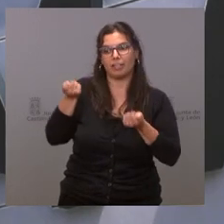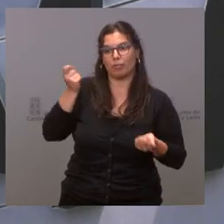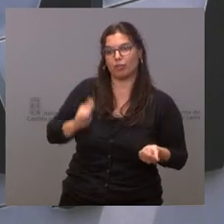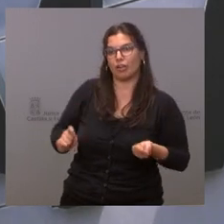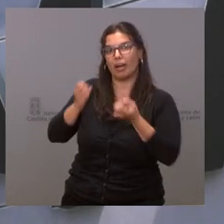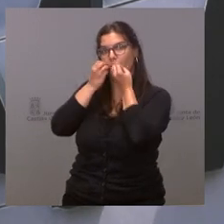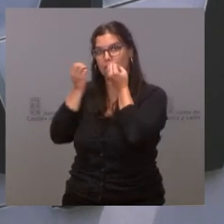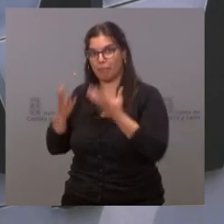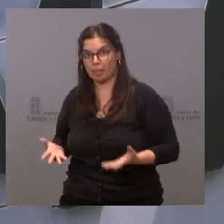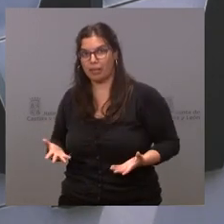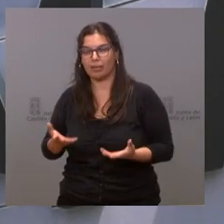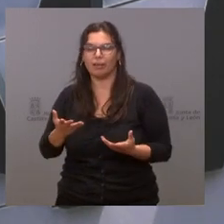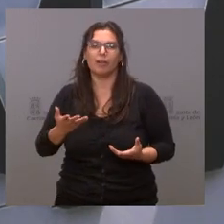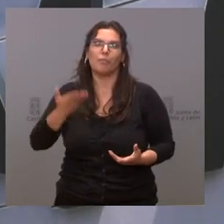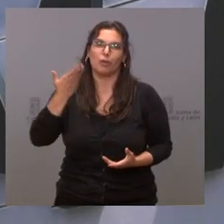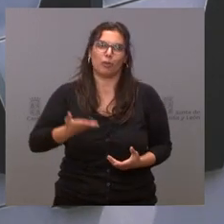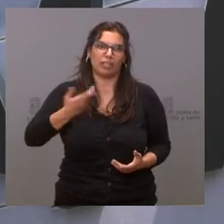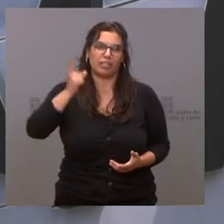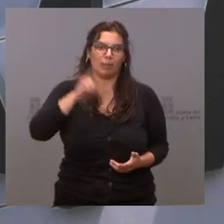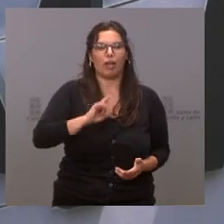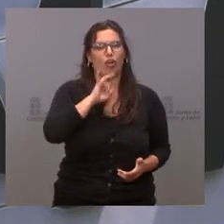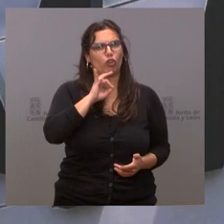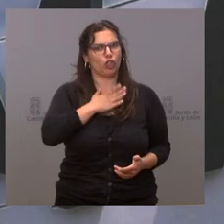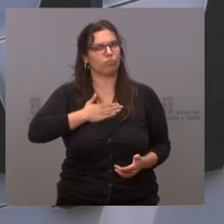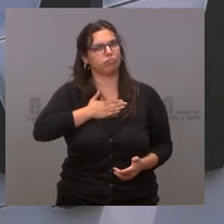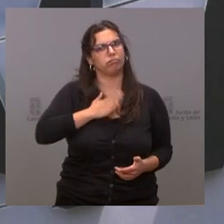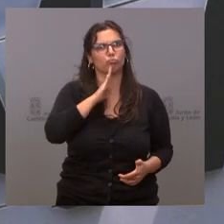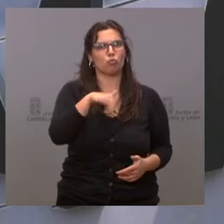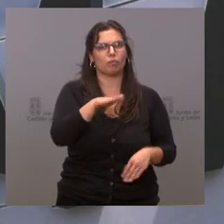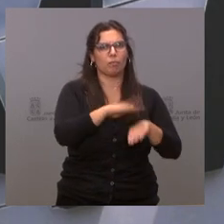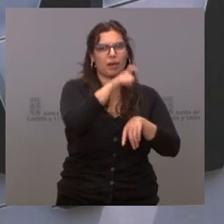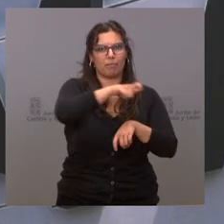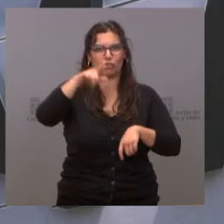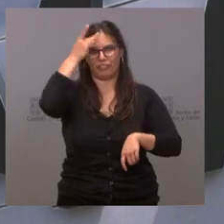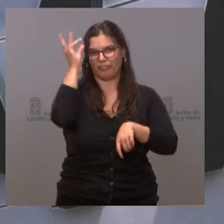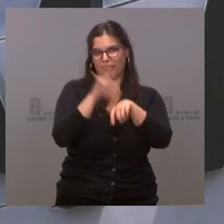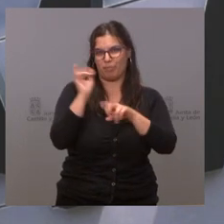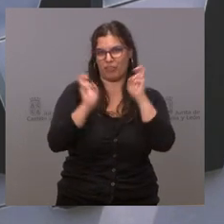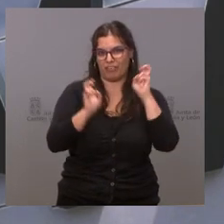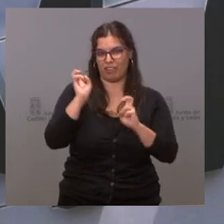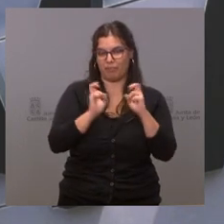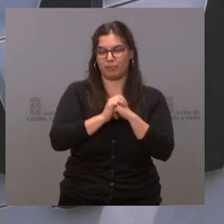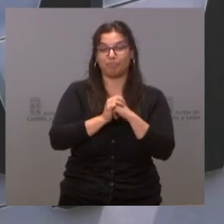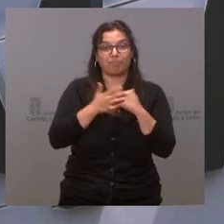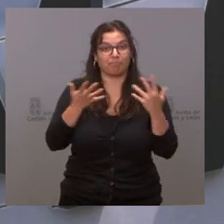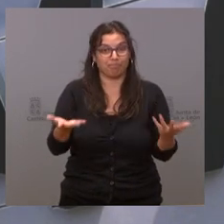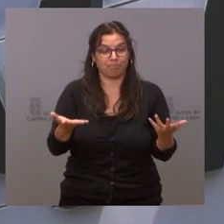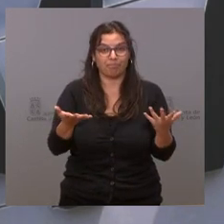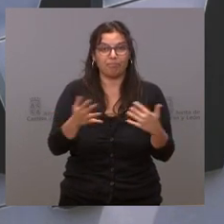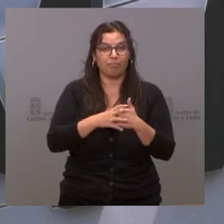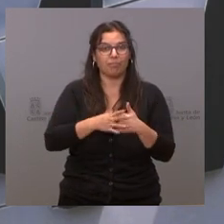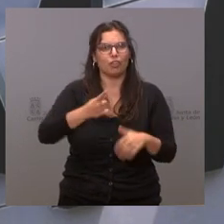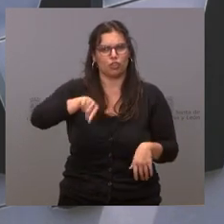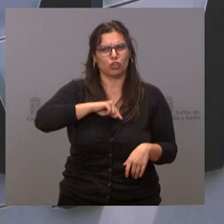pero tiene que haber un grado de satisfacción adecuado en los pacientes y como digo si somos